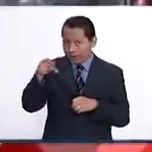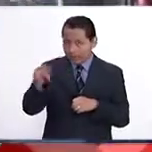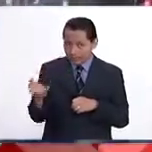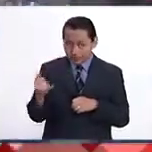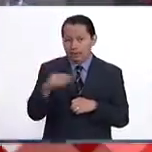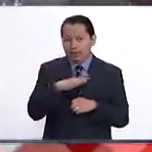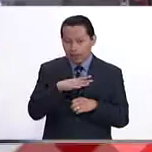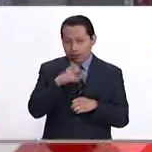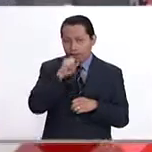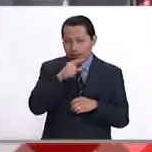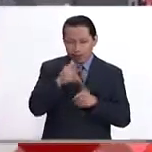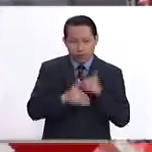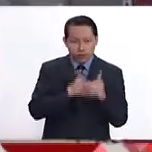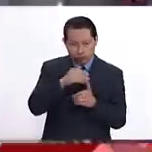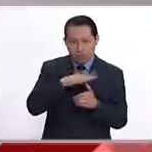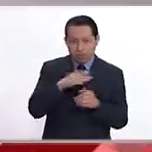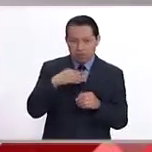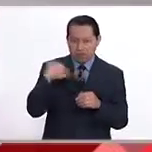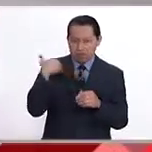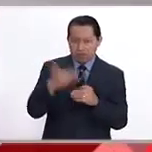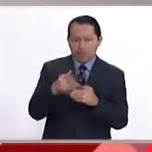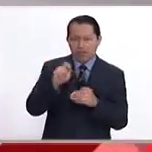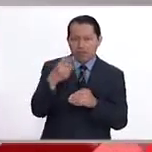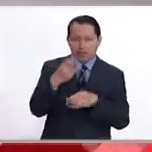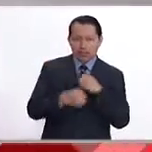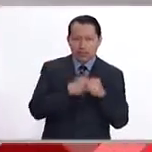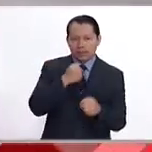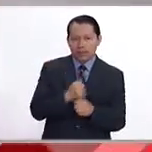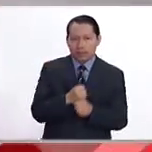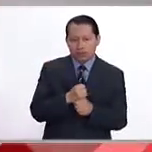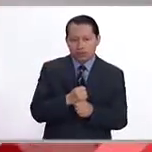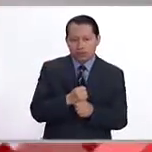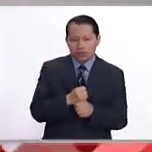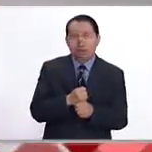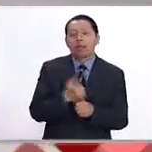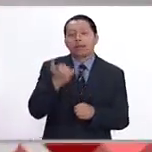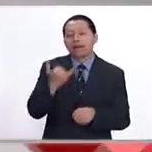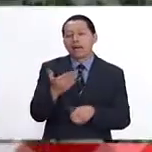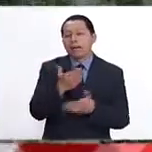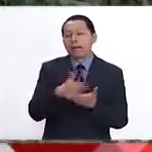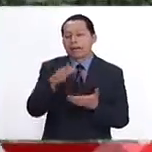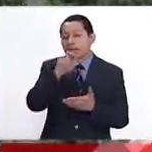de ese proceso hace 23 años y que además,